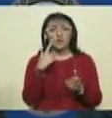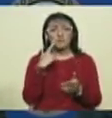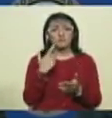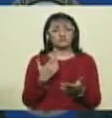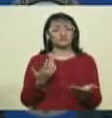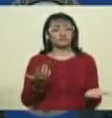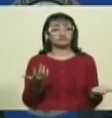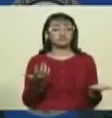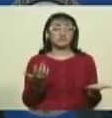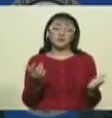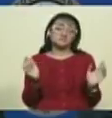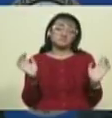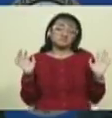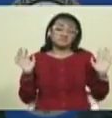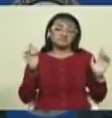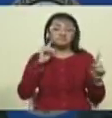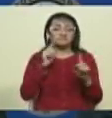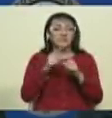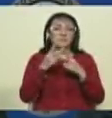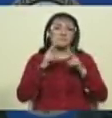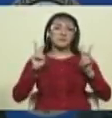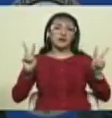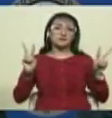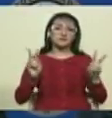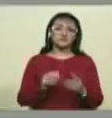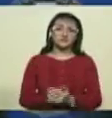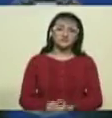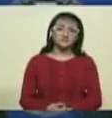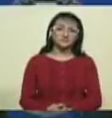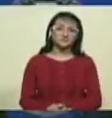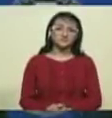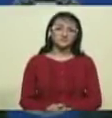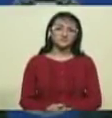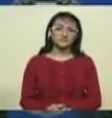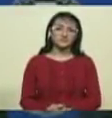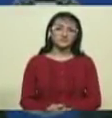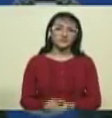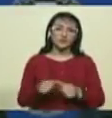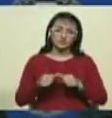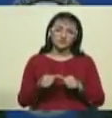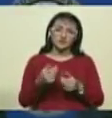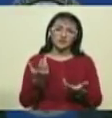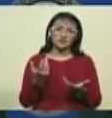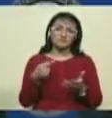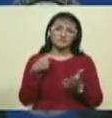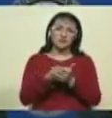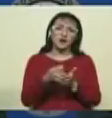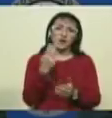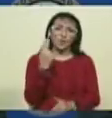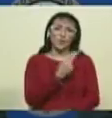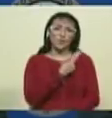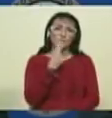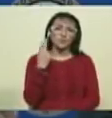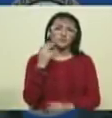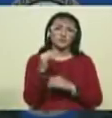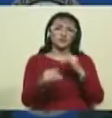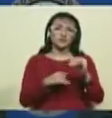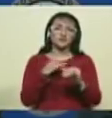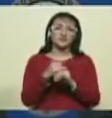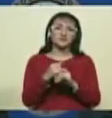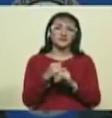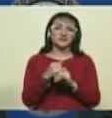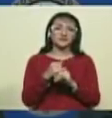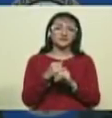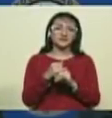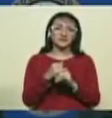es por la paz que se hacen ese tipo de gestos. Y nosotros sí vamos a pagar todos nuestros compromisos internacionales, siempre y cuando